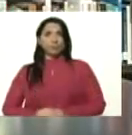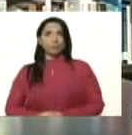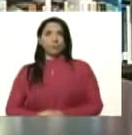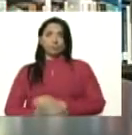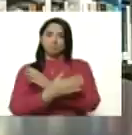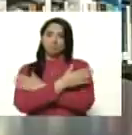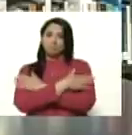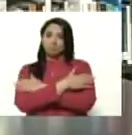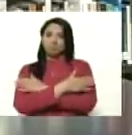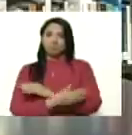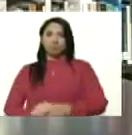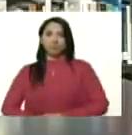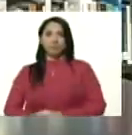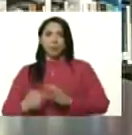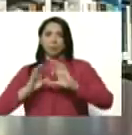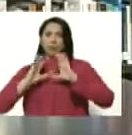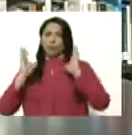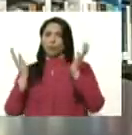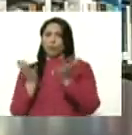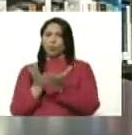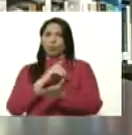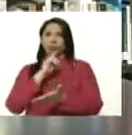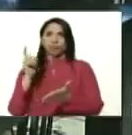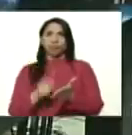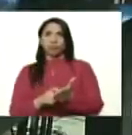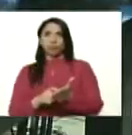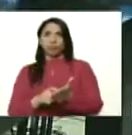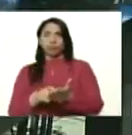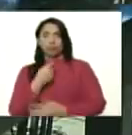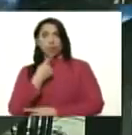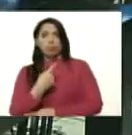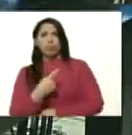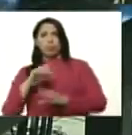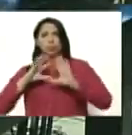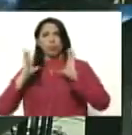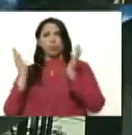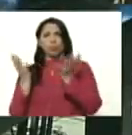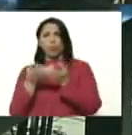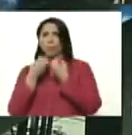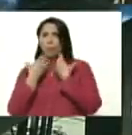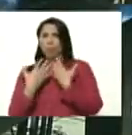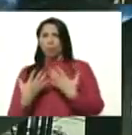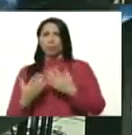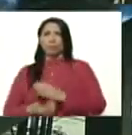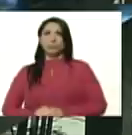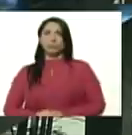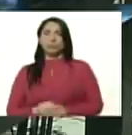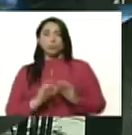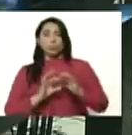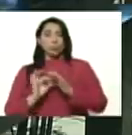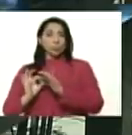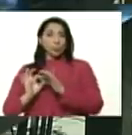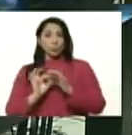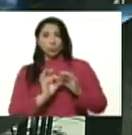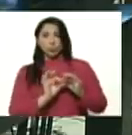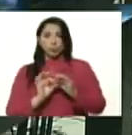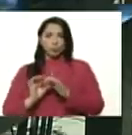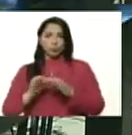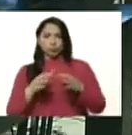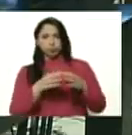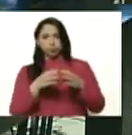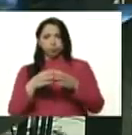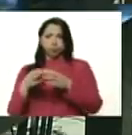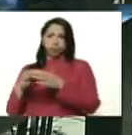abrazo al mundo entero. Digo, mundo bueno, clase obrera del mundo, unidos,